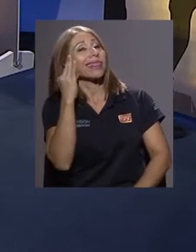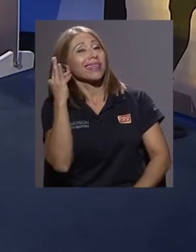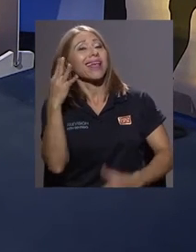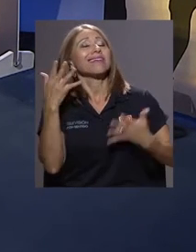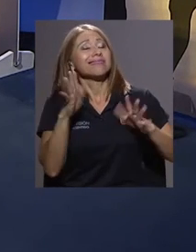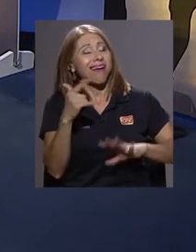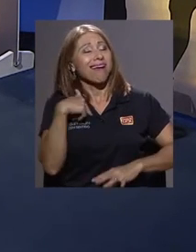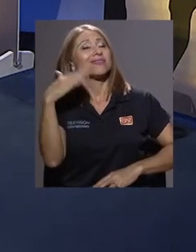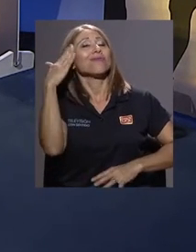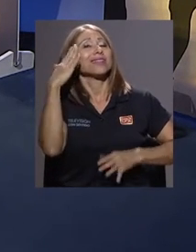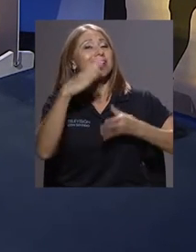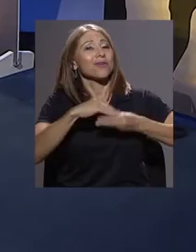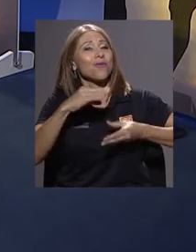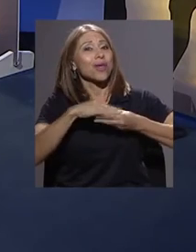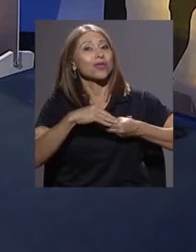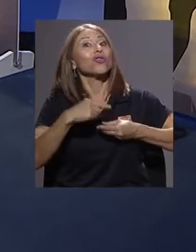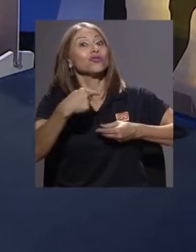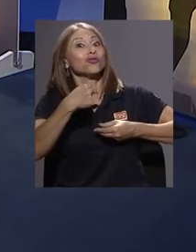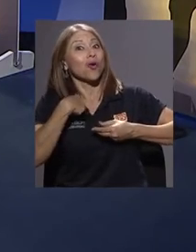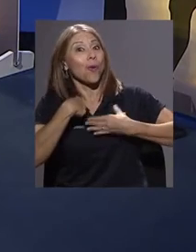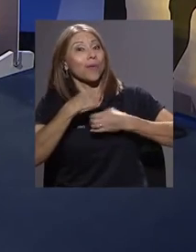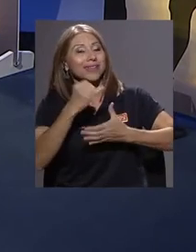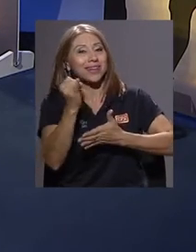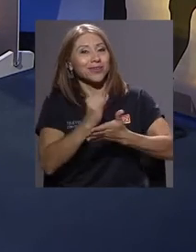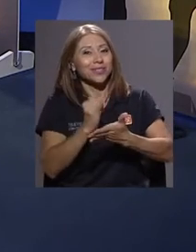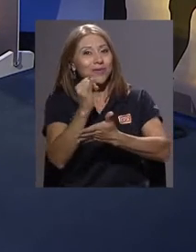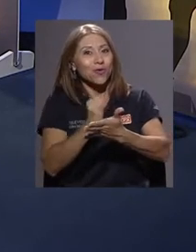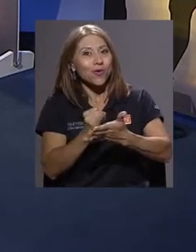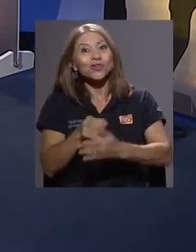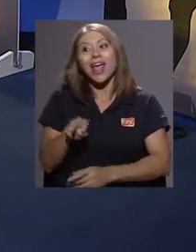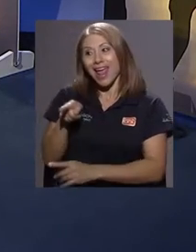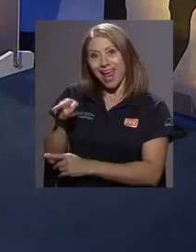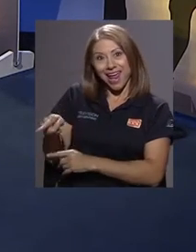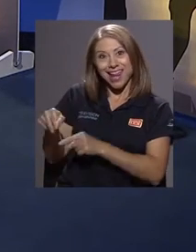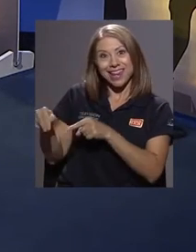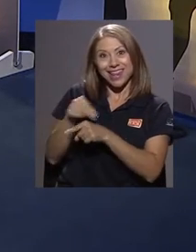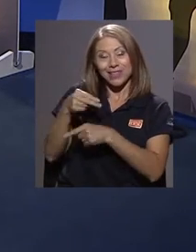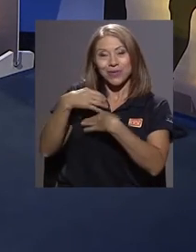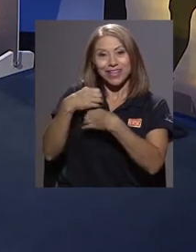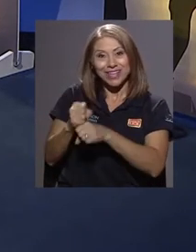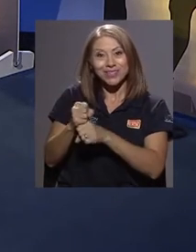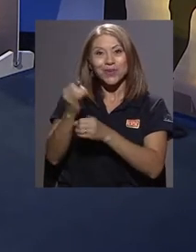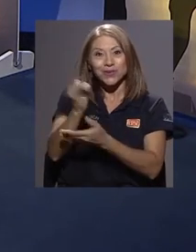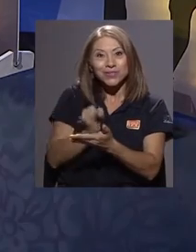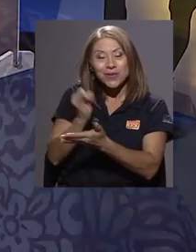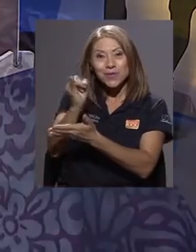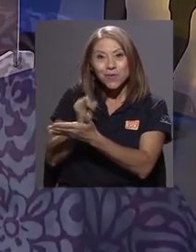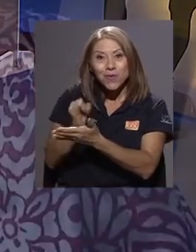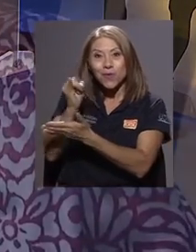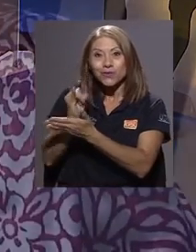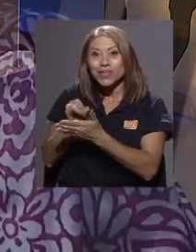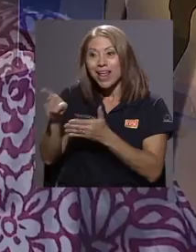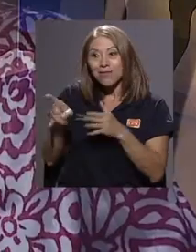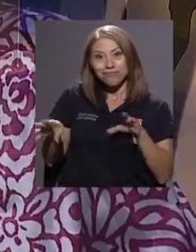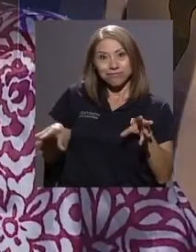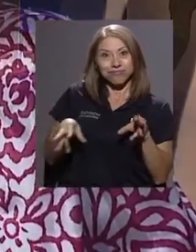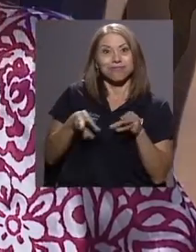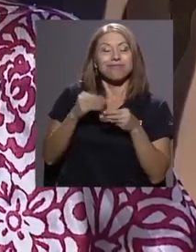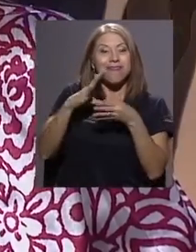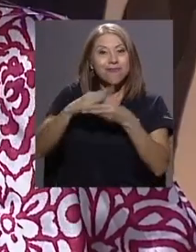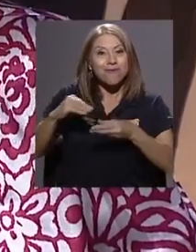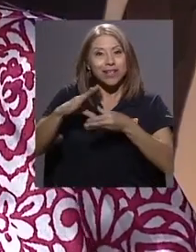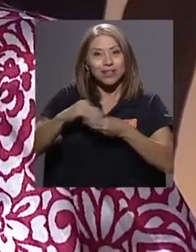yo voy a hacer los dibujos y él hizo los dibujos e ilustró el cuento y para mí fue una cosa maravillosa